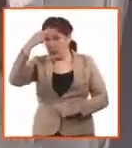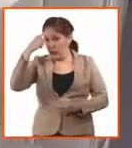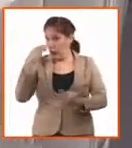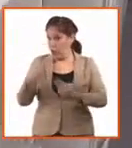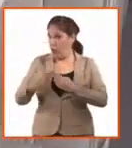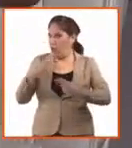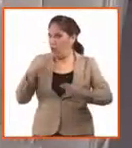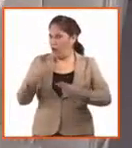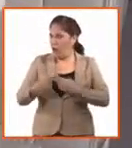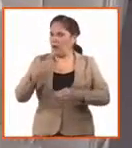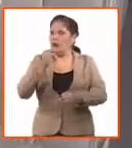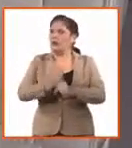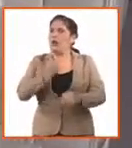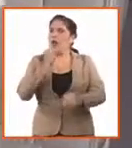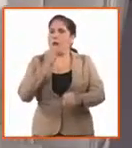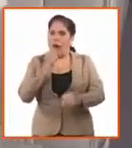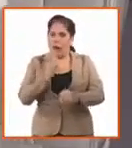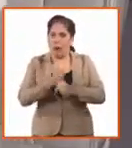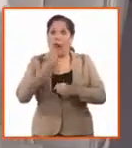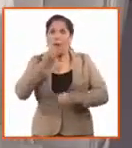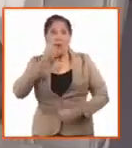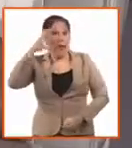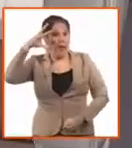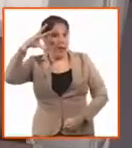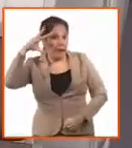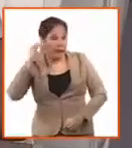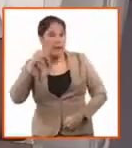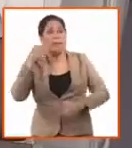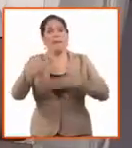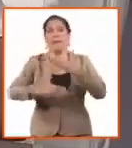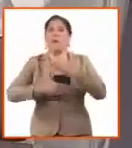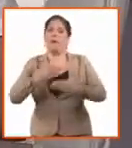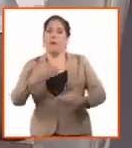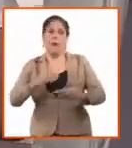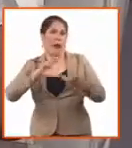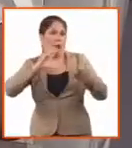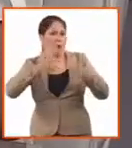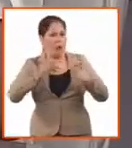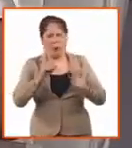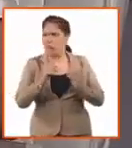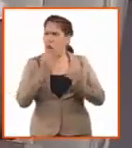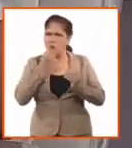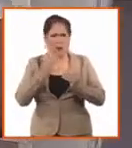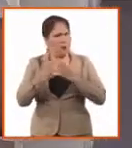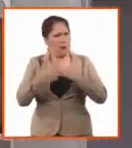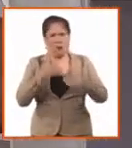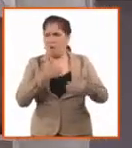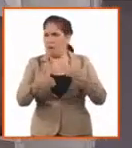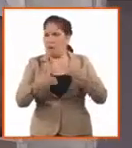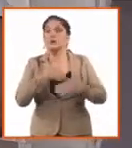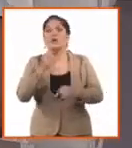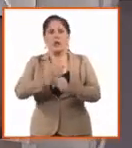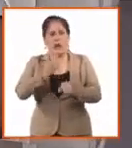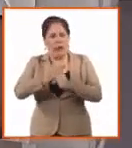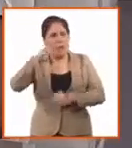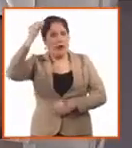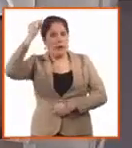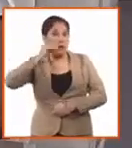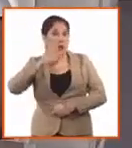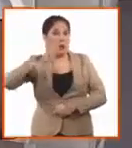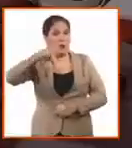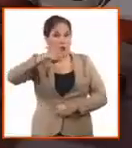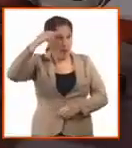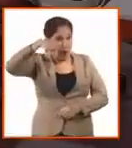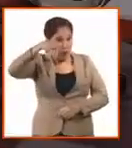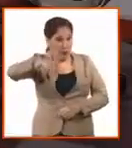trabajadora capaz de superarse y entender todo eso es un poco muy complejo que fuera y en el panorama actual cuáles serían los desafíos para